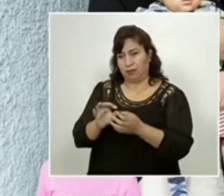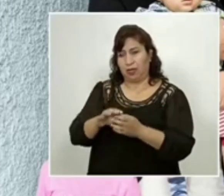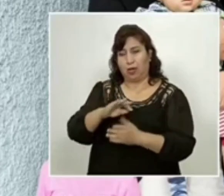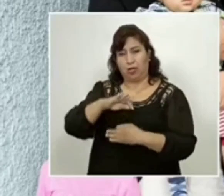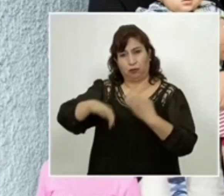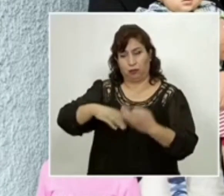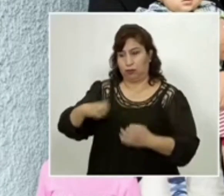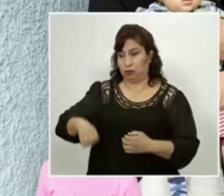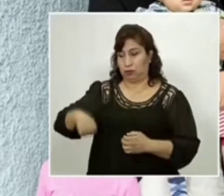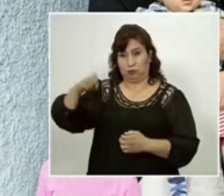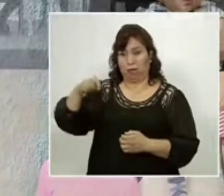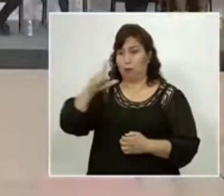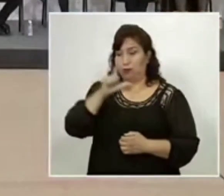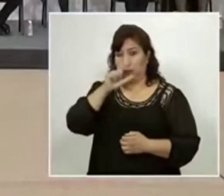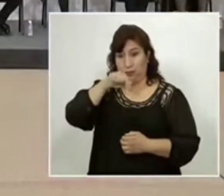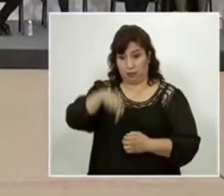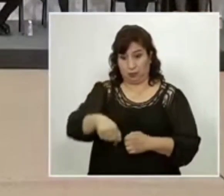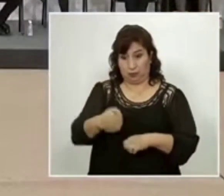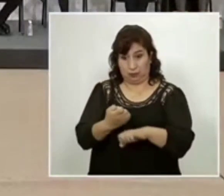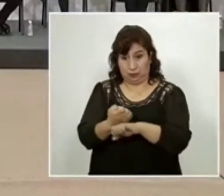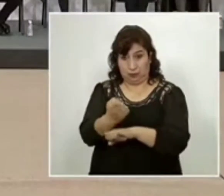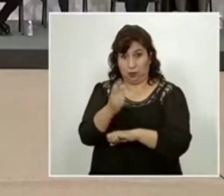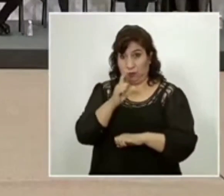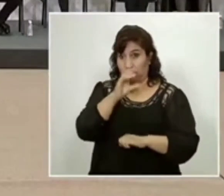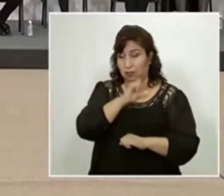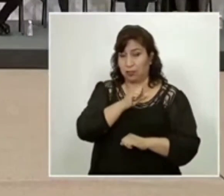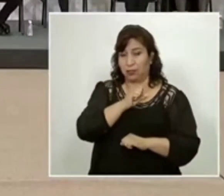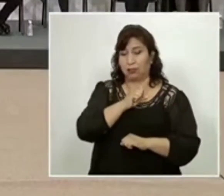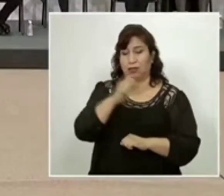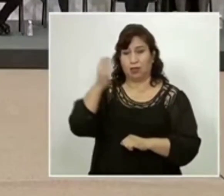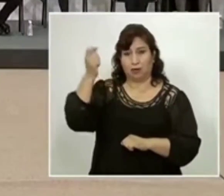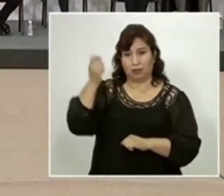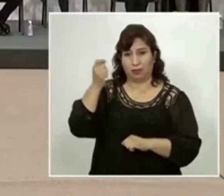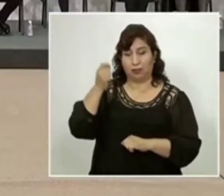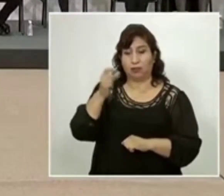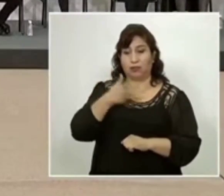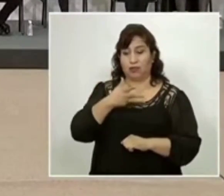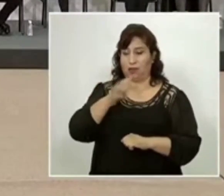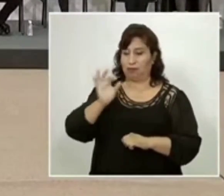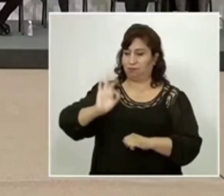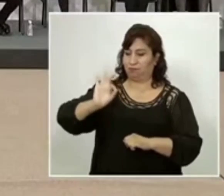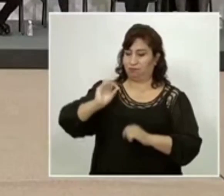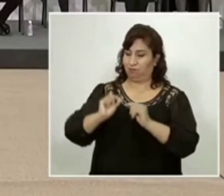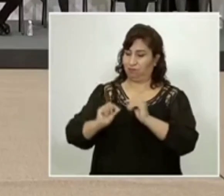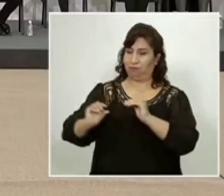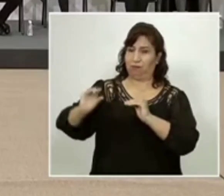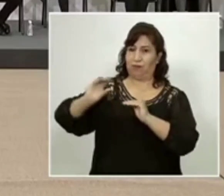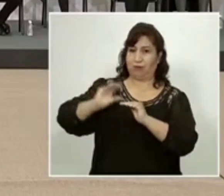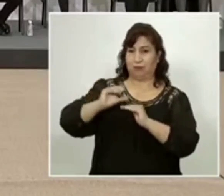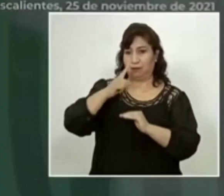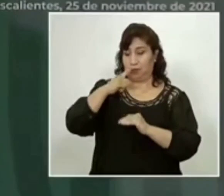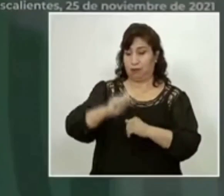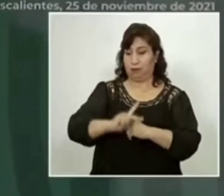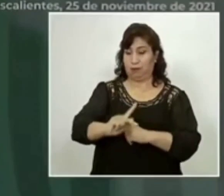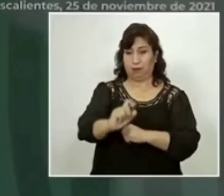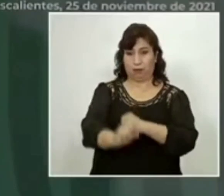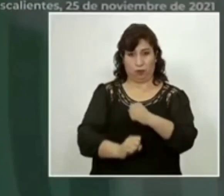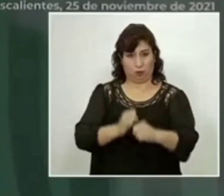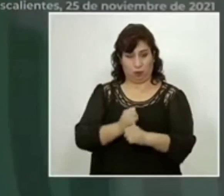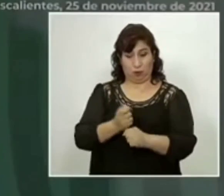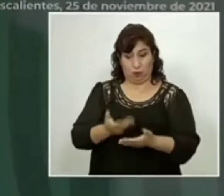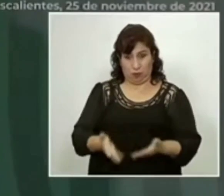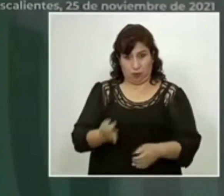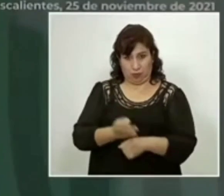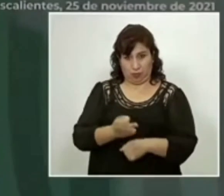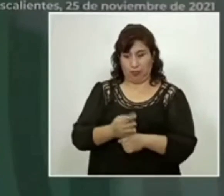mayores de Aguascalientes, del estado de Aguascalientes, que la pensión tendrá un nuevo incremento para el próximo año. Ahorita reciben